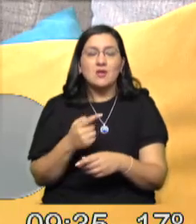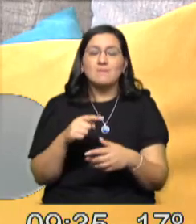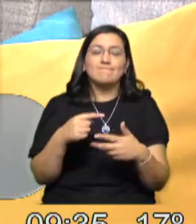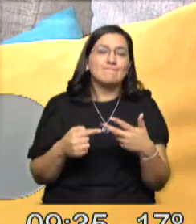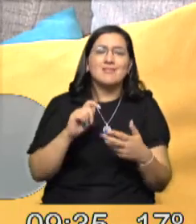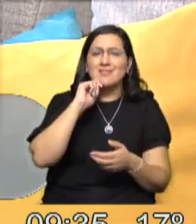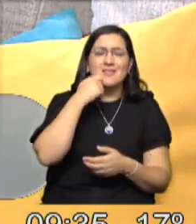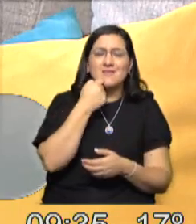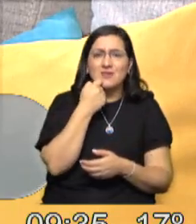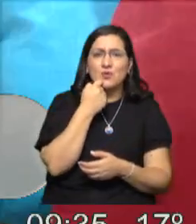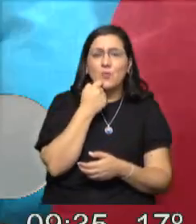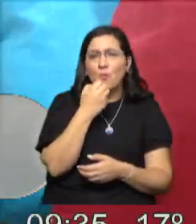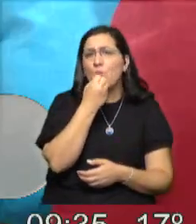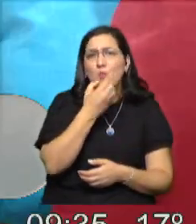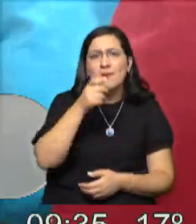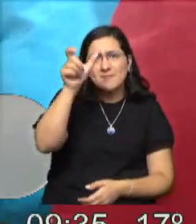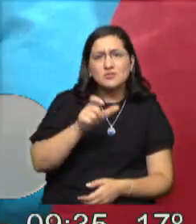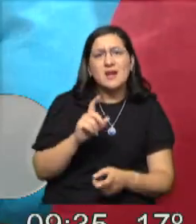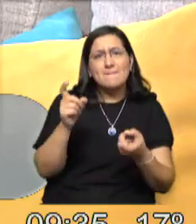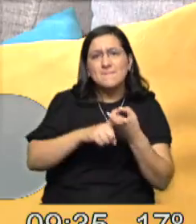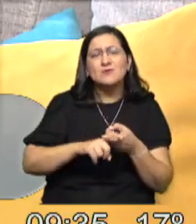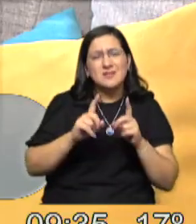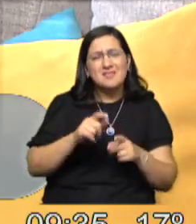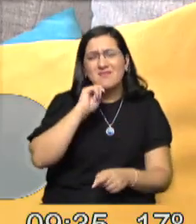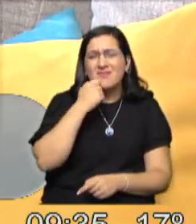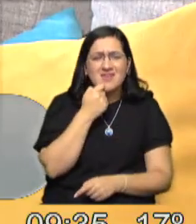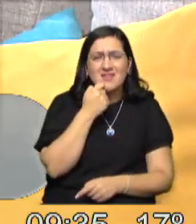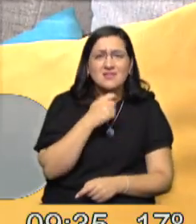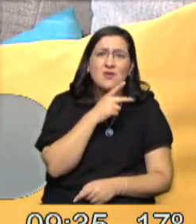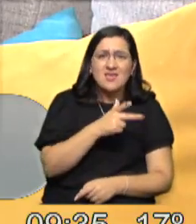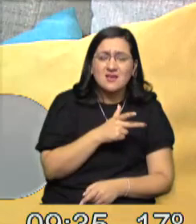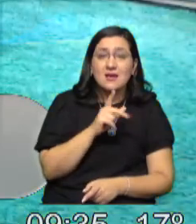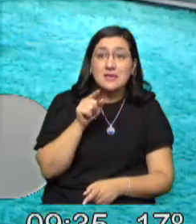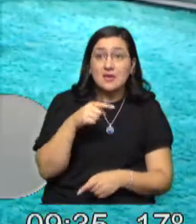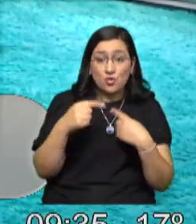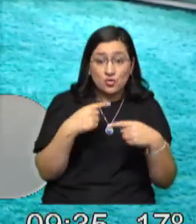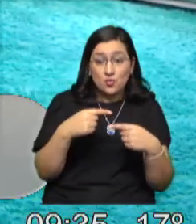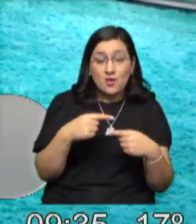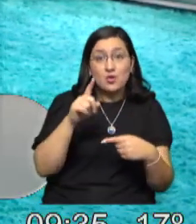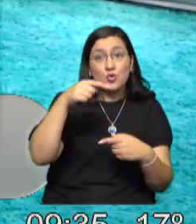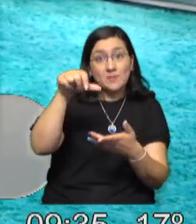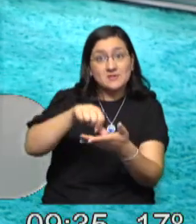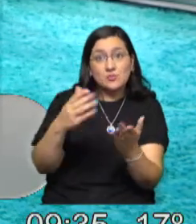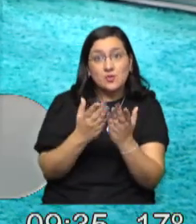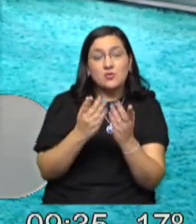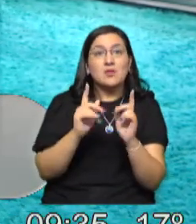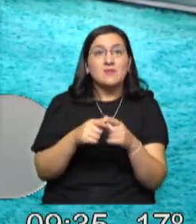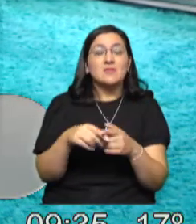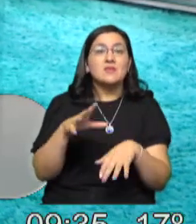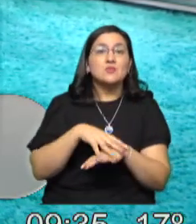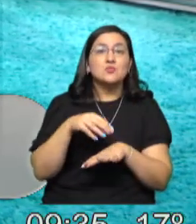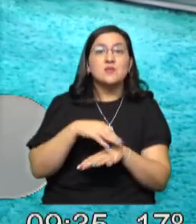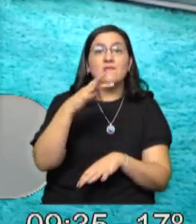Exacto, divino. Divina más, tremenda gente. Su esposa Vicky Divina, tiene su pequeña también. Y bueno, y Renzo sigue desde allá. Luego también tengo, por ejemplo, desde Suiza